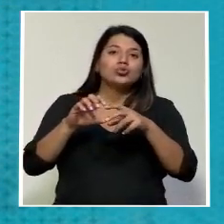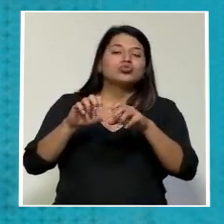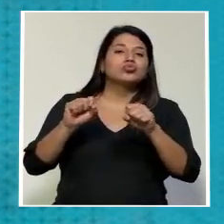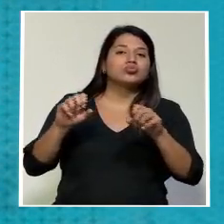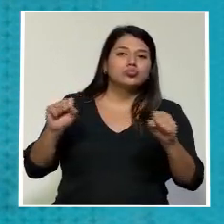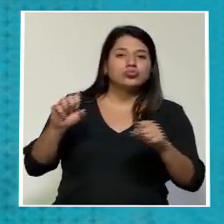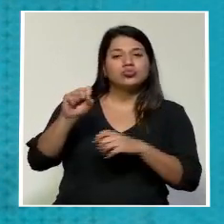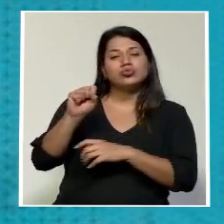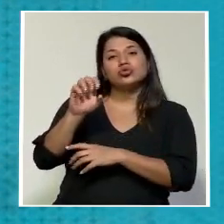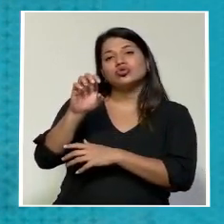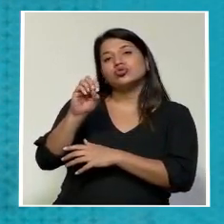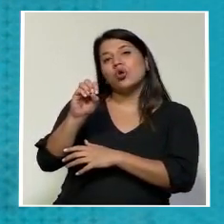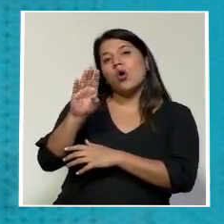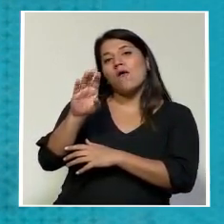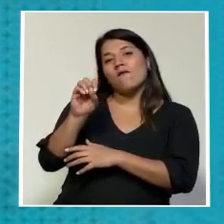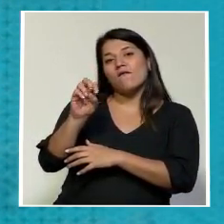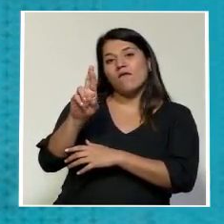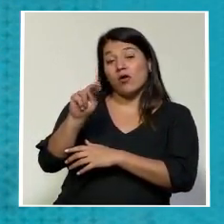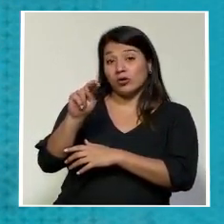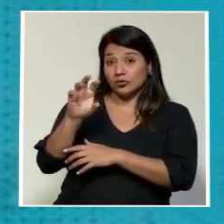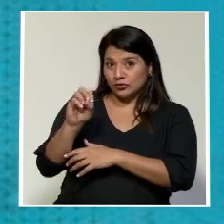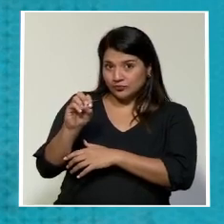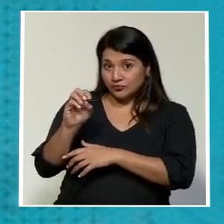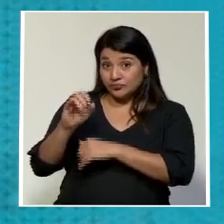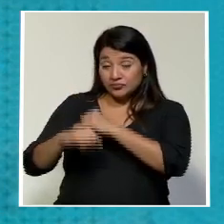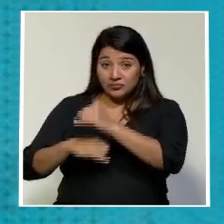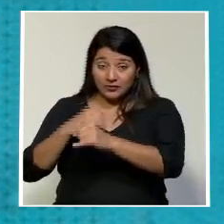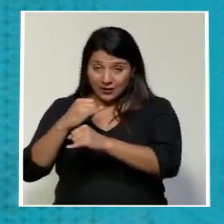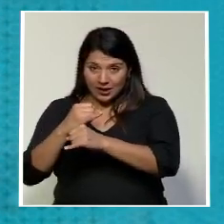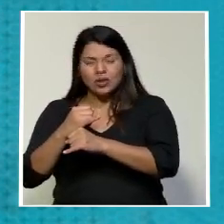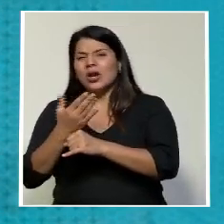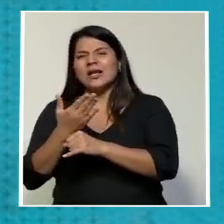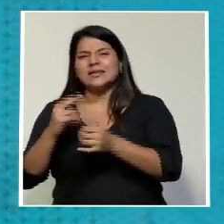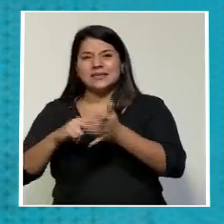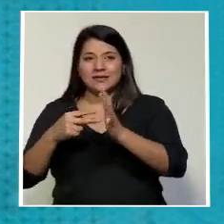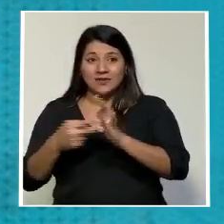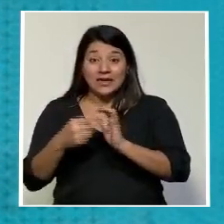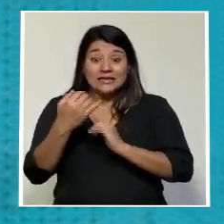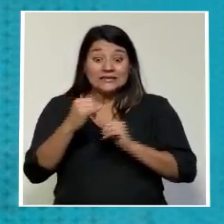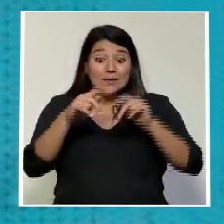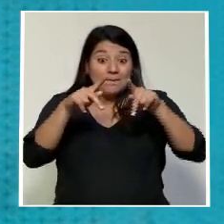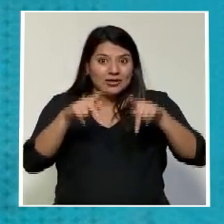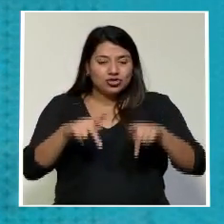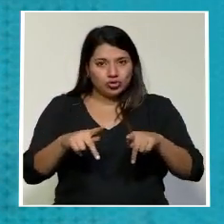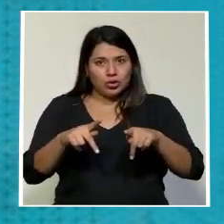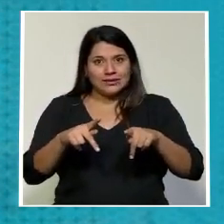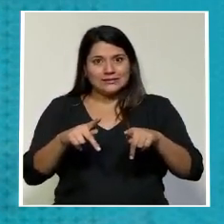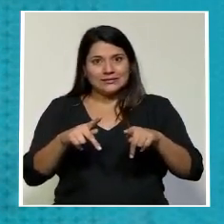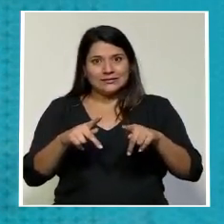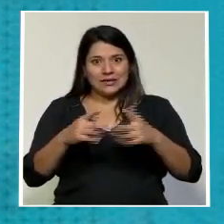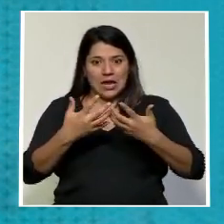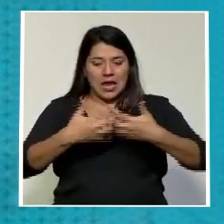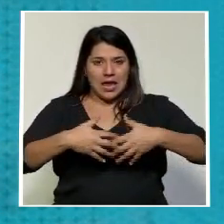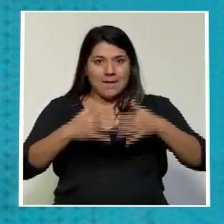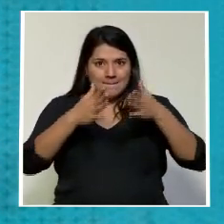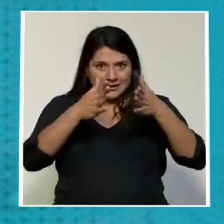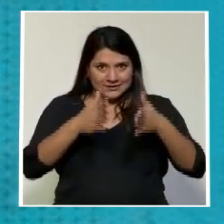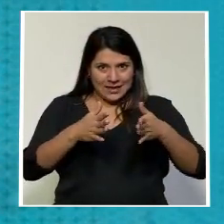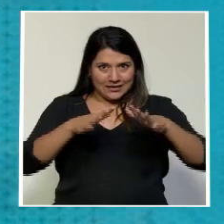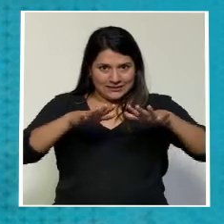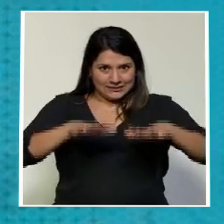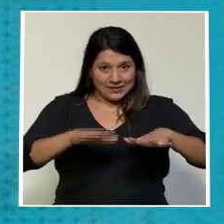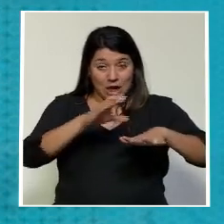empresarios de nuestro país, personas empresarias, pues tramitan, contratan